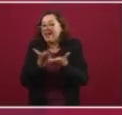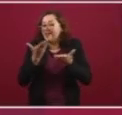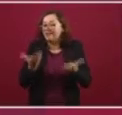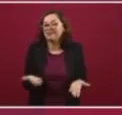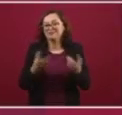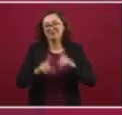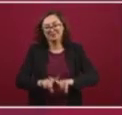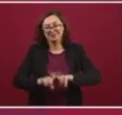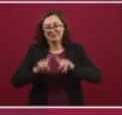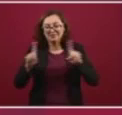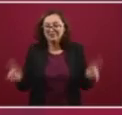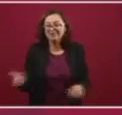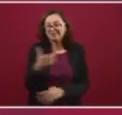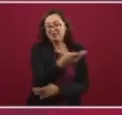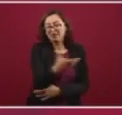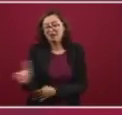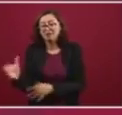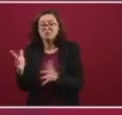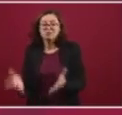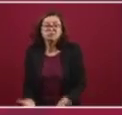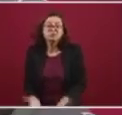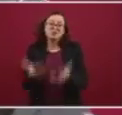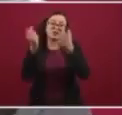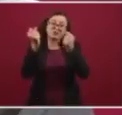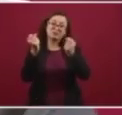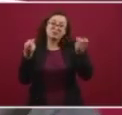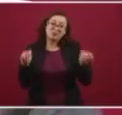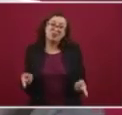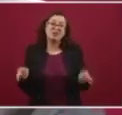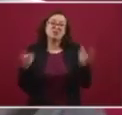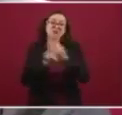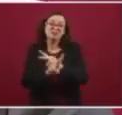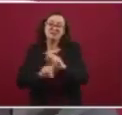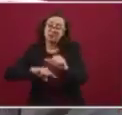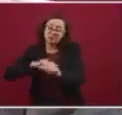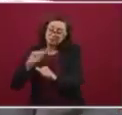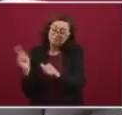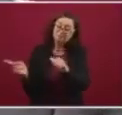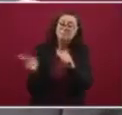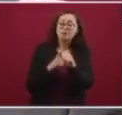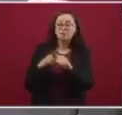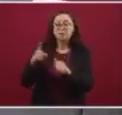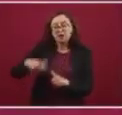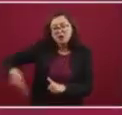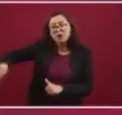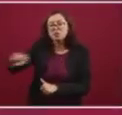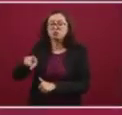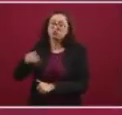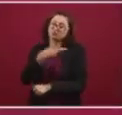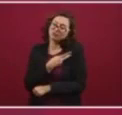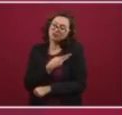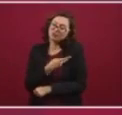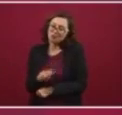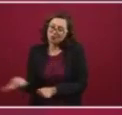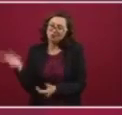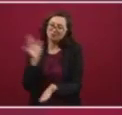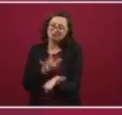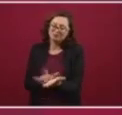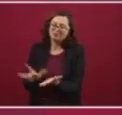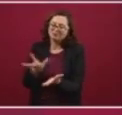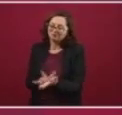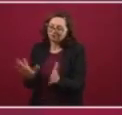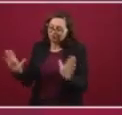campo comienza con los de abajo y va a ir subiendo. No quiere decir que